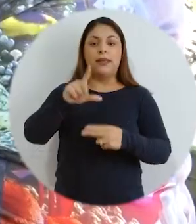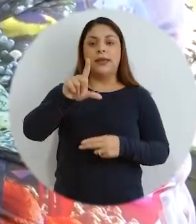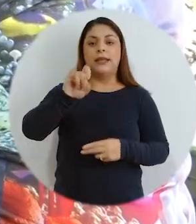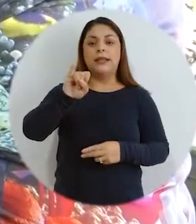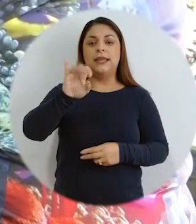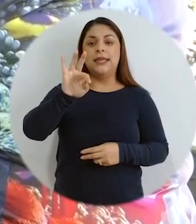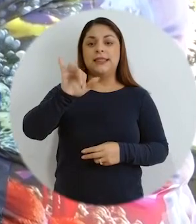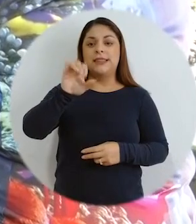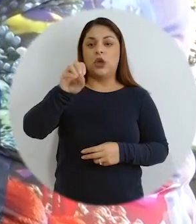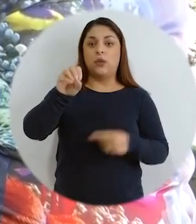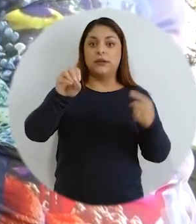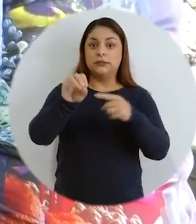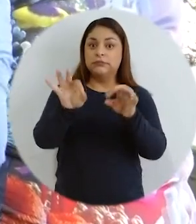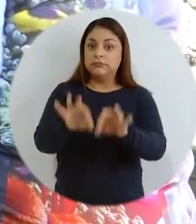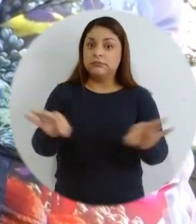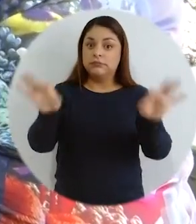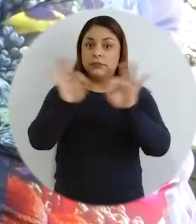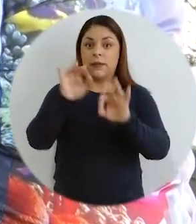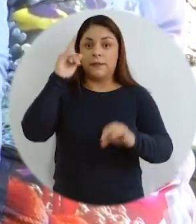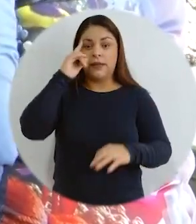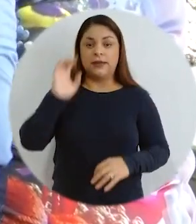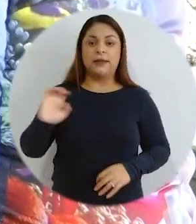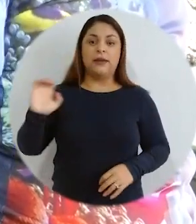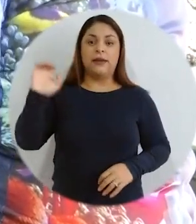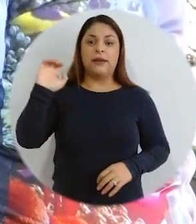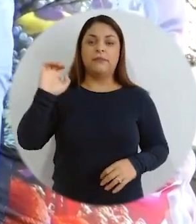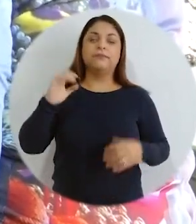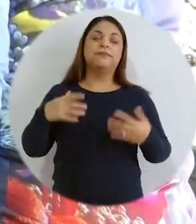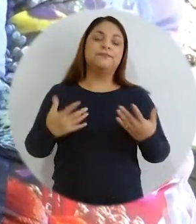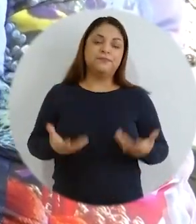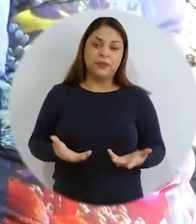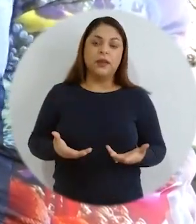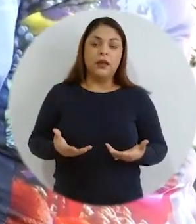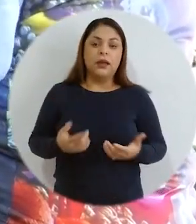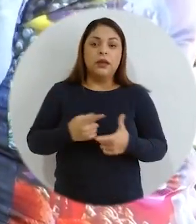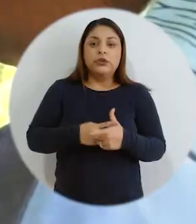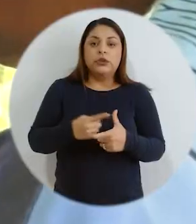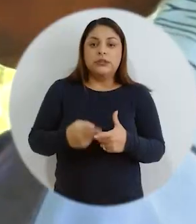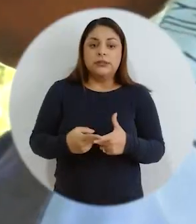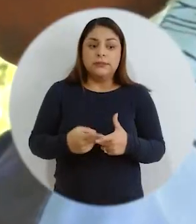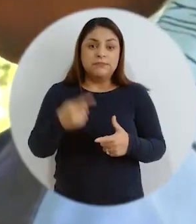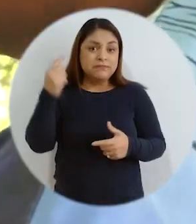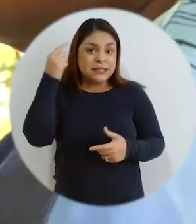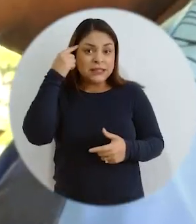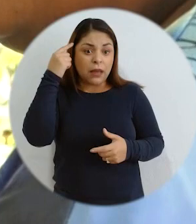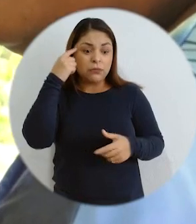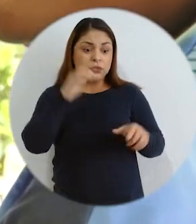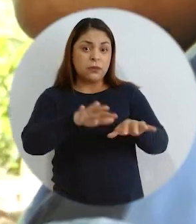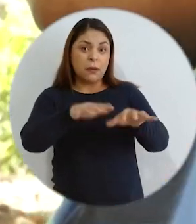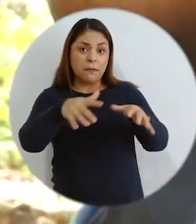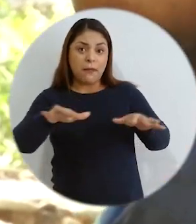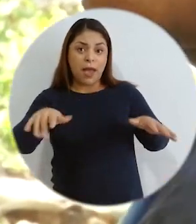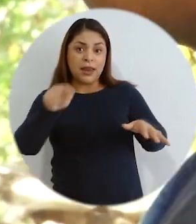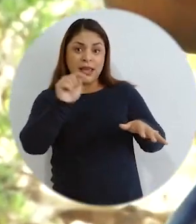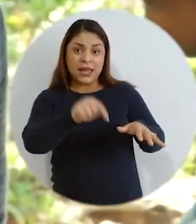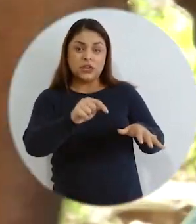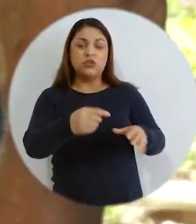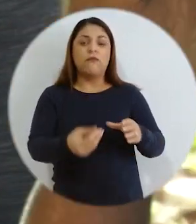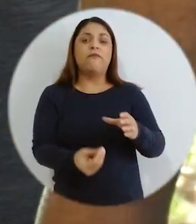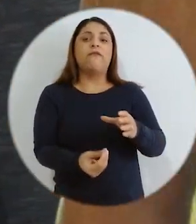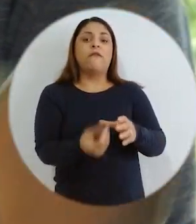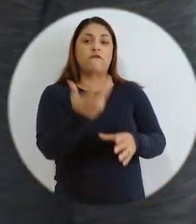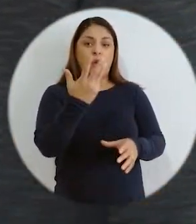para la transición energética. Entonces, ¿qué pasa acá? Si consideramos nuestros mares y el océano como fuente